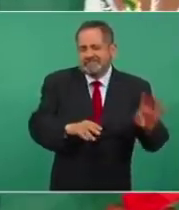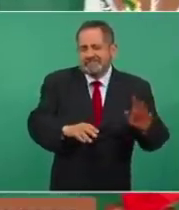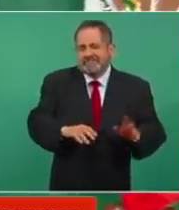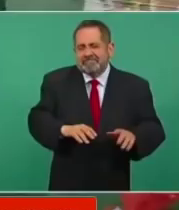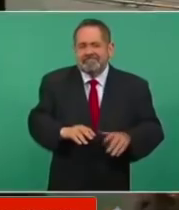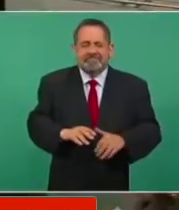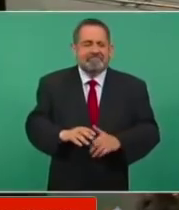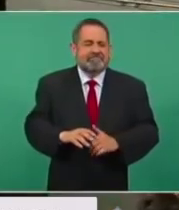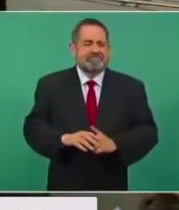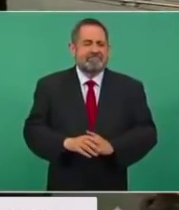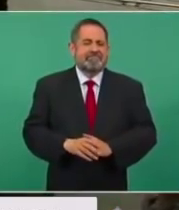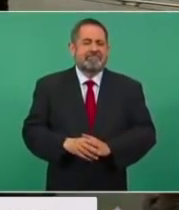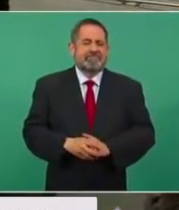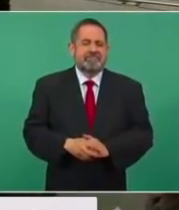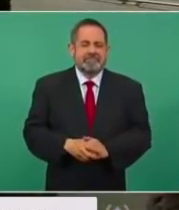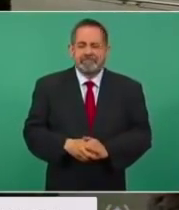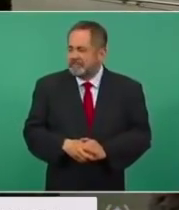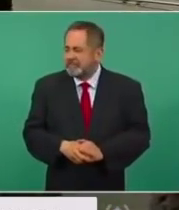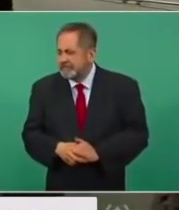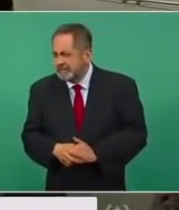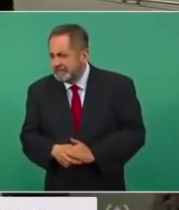¿Eh? ¿Cómo?